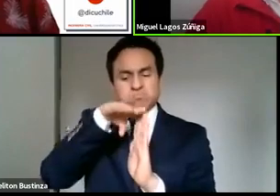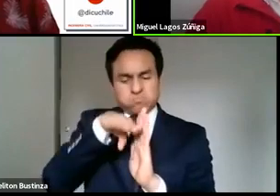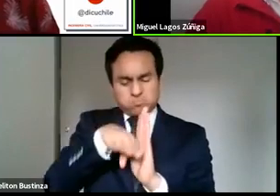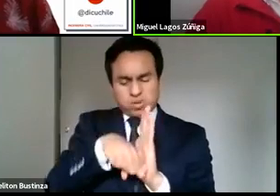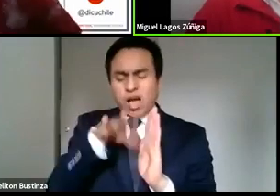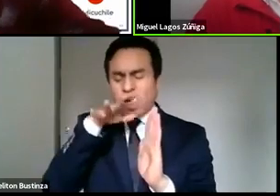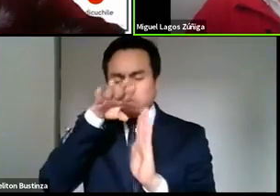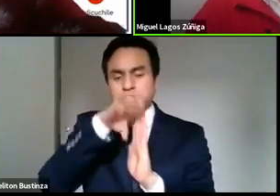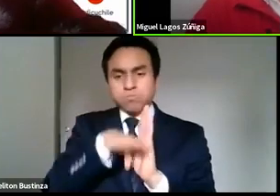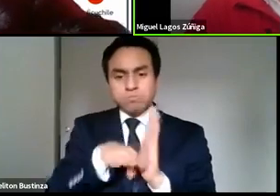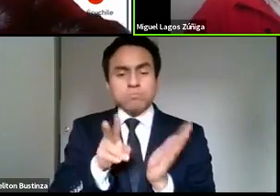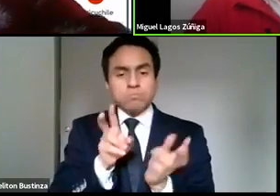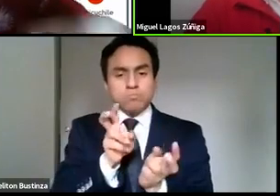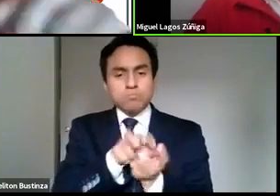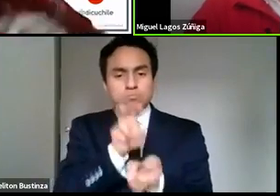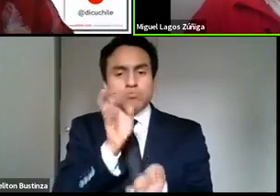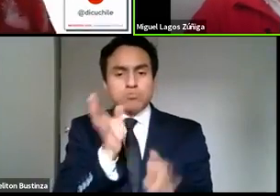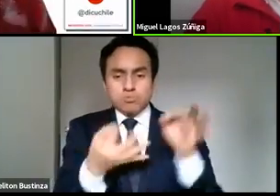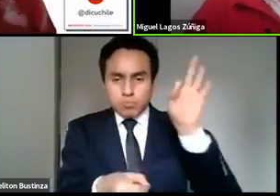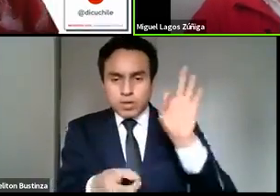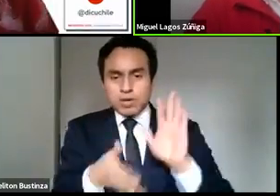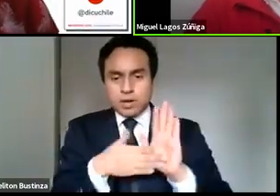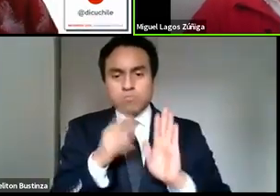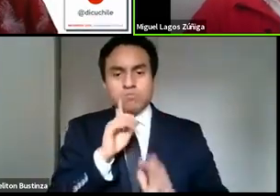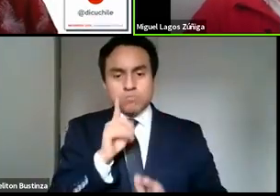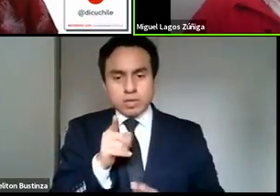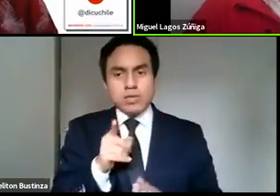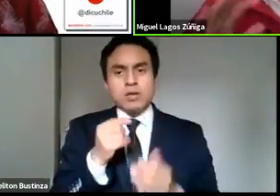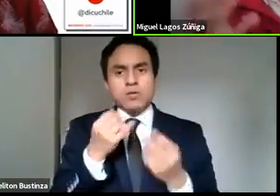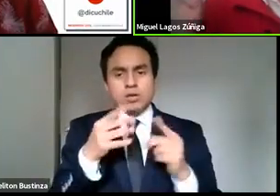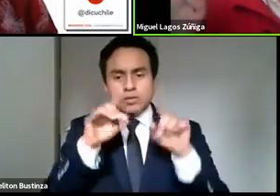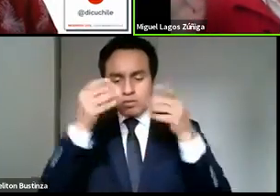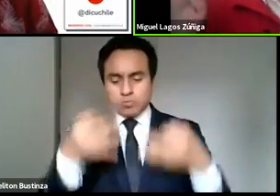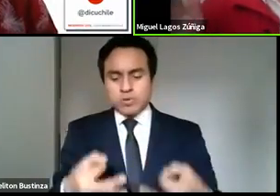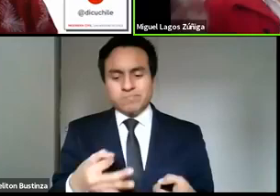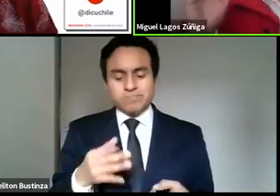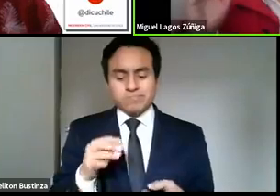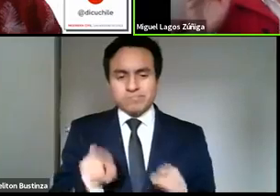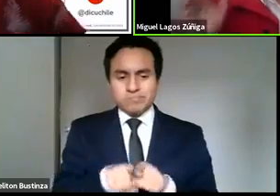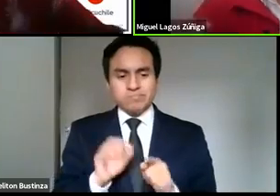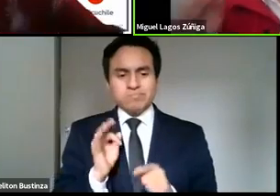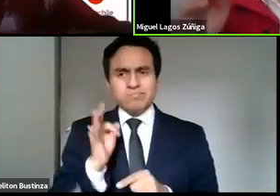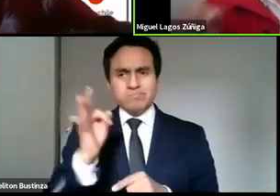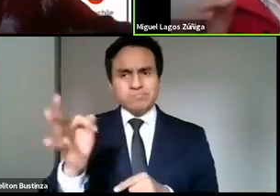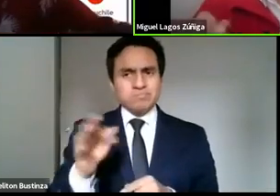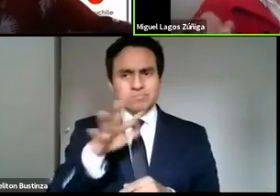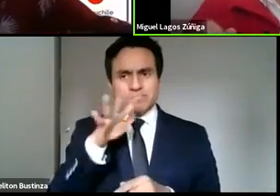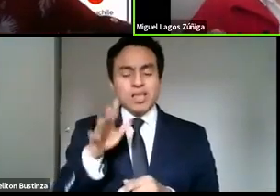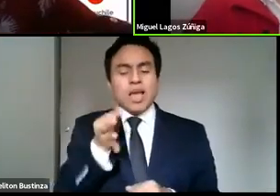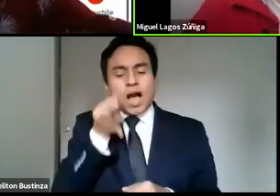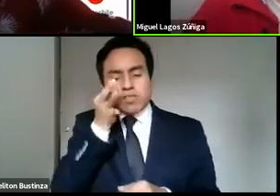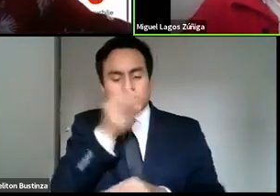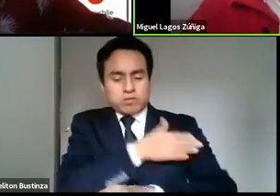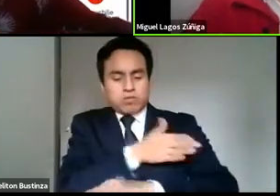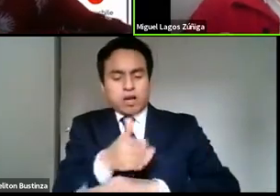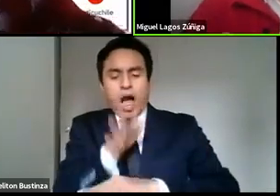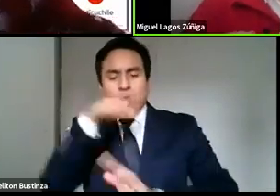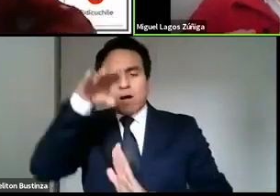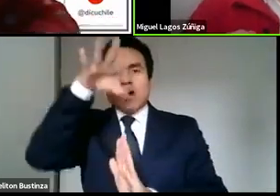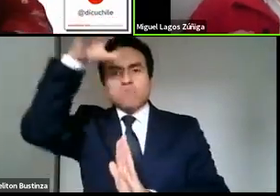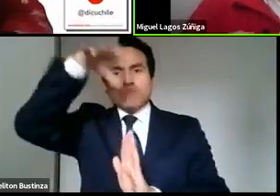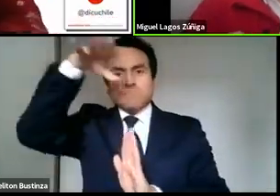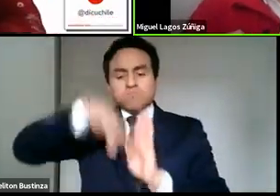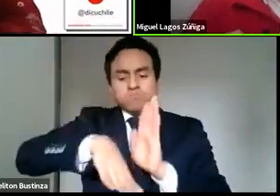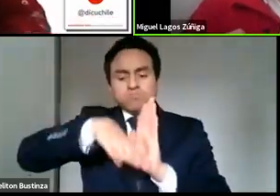está documentado. Y usted puede saber con cierta certidumbre, esto no es proyección climática, como se ha observado menos agua. Y